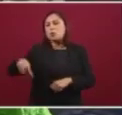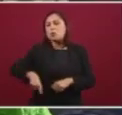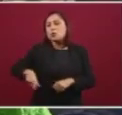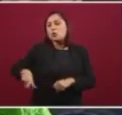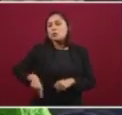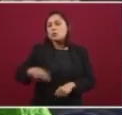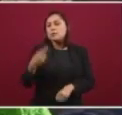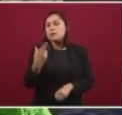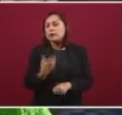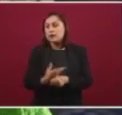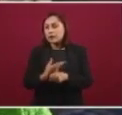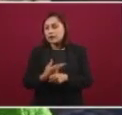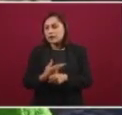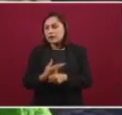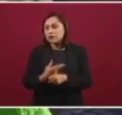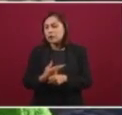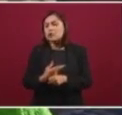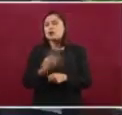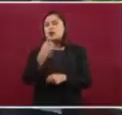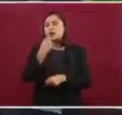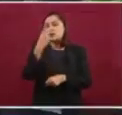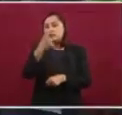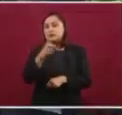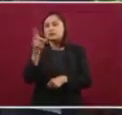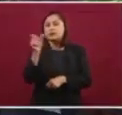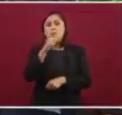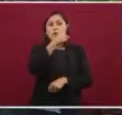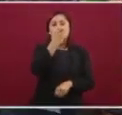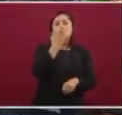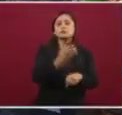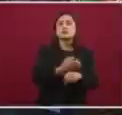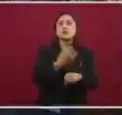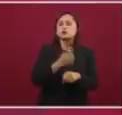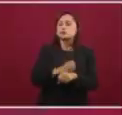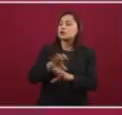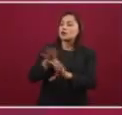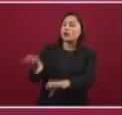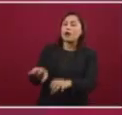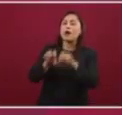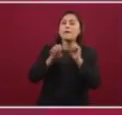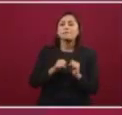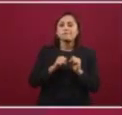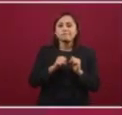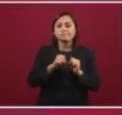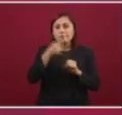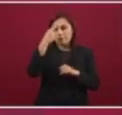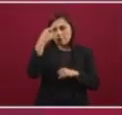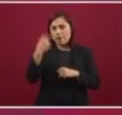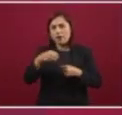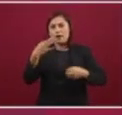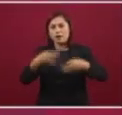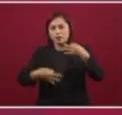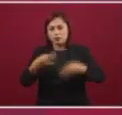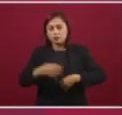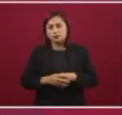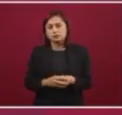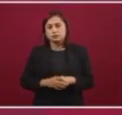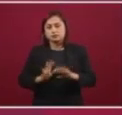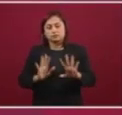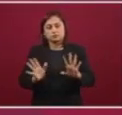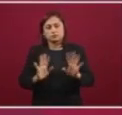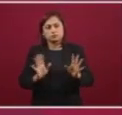solicite una extradición desde los Estados Unidos? Se va a seguir actuando conforme a la ley. O sea, no vamos nosotros a modificar